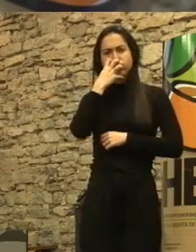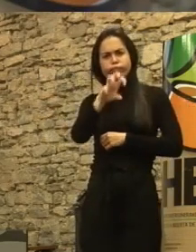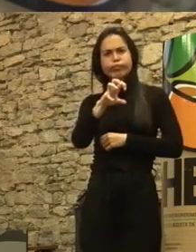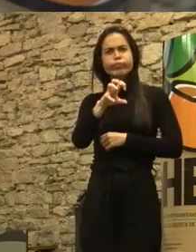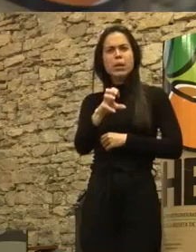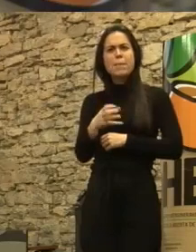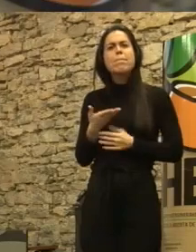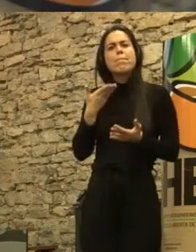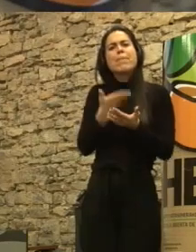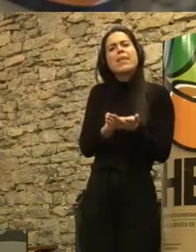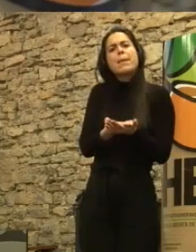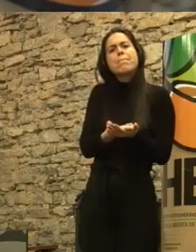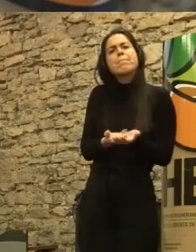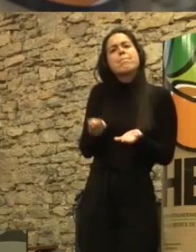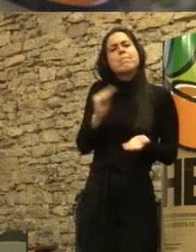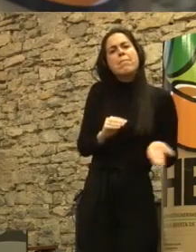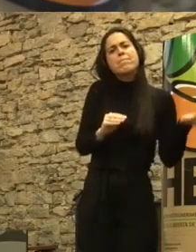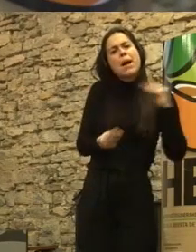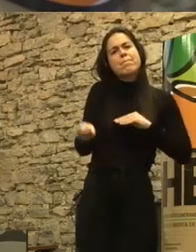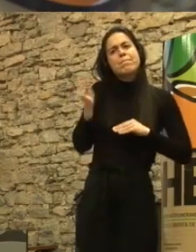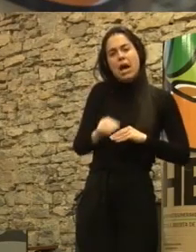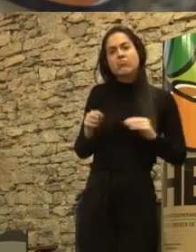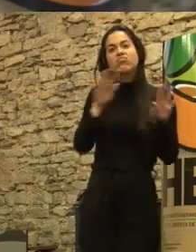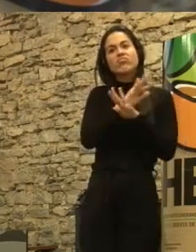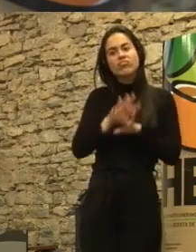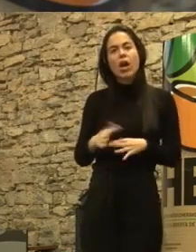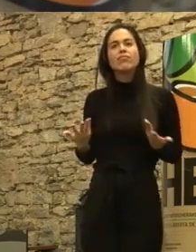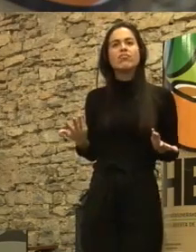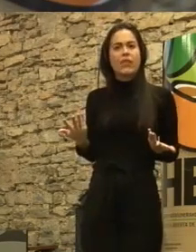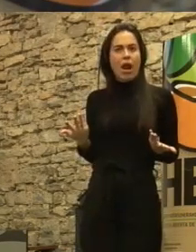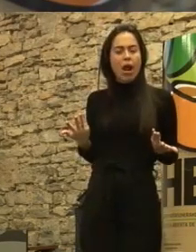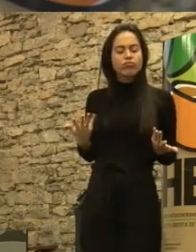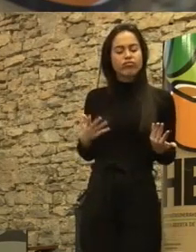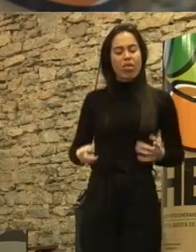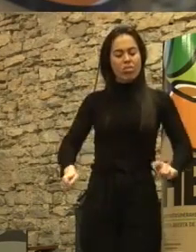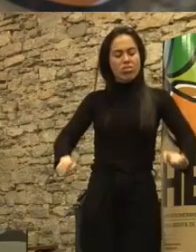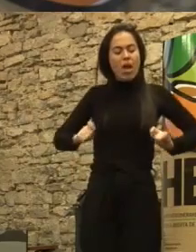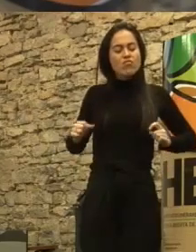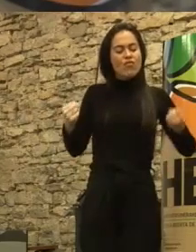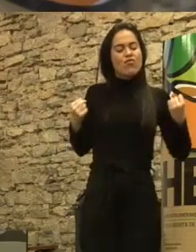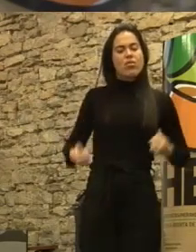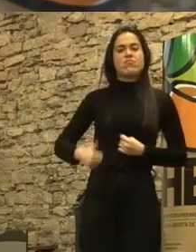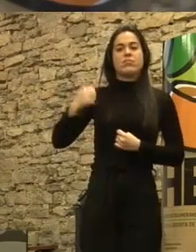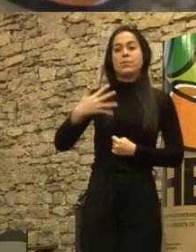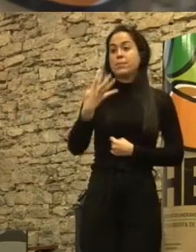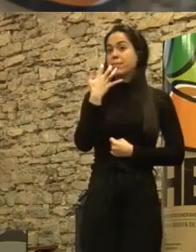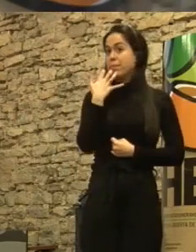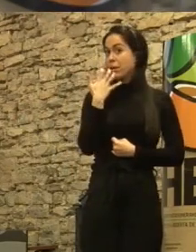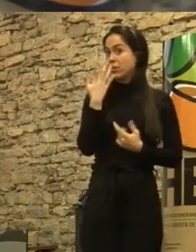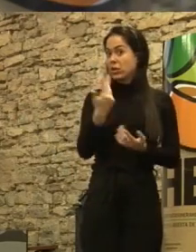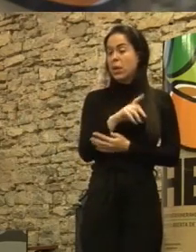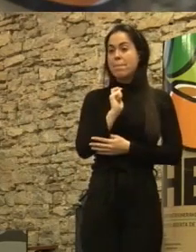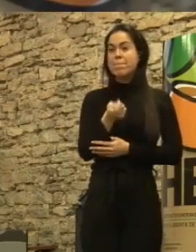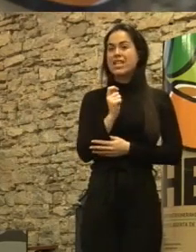más sentido al movimiento. Entre ellas os voy a decir algunas cuantas. Pedimos la revalorización de